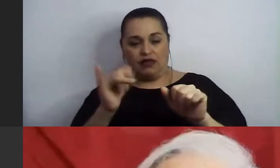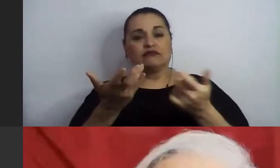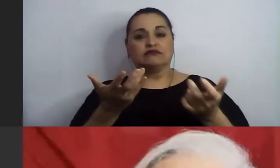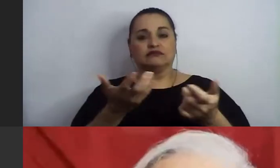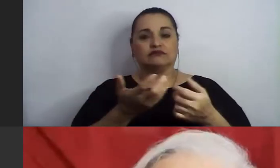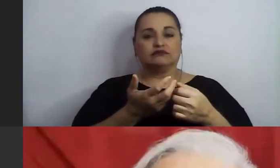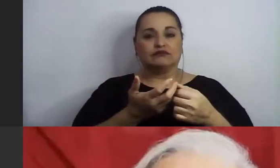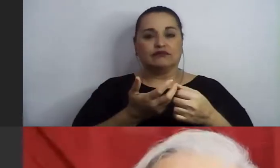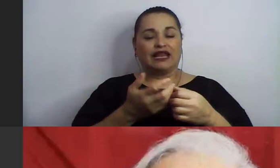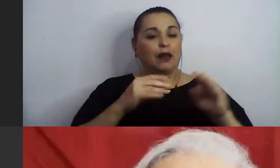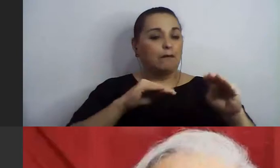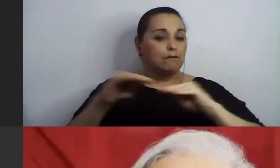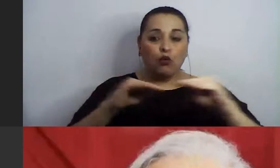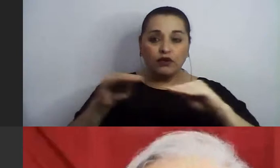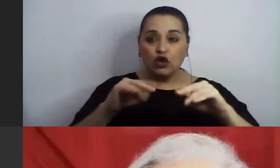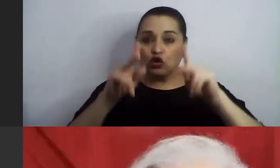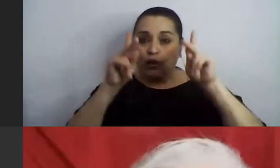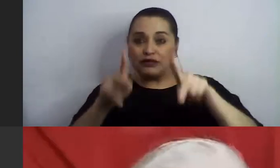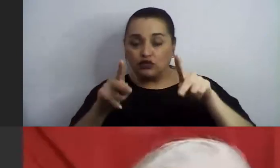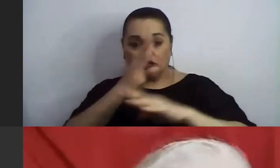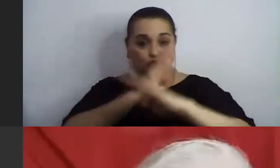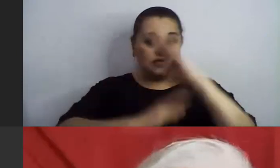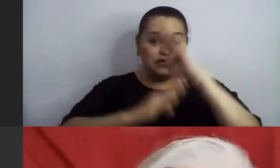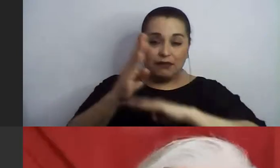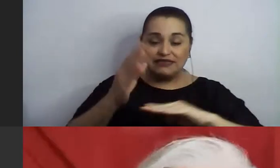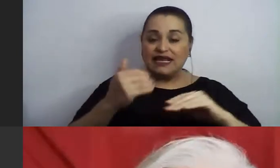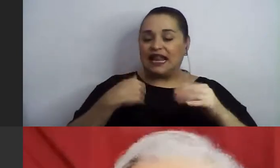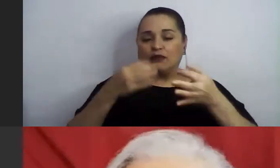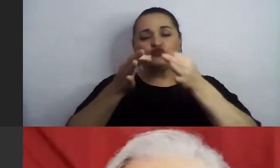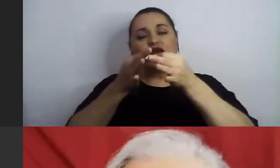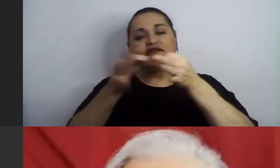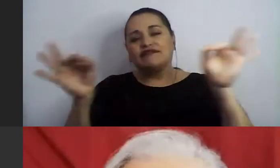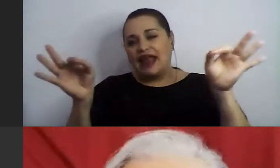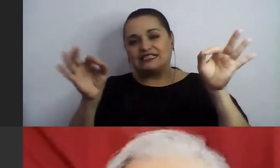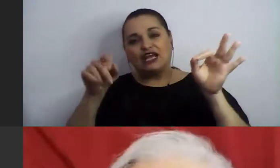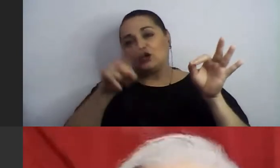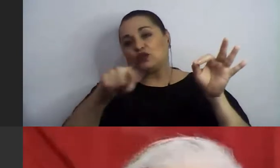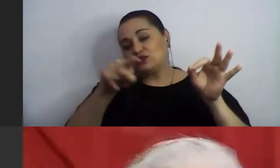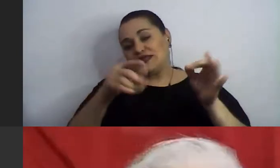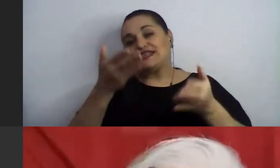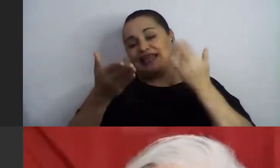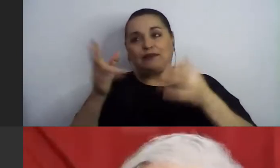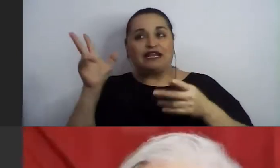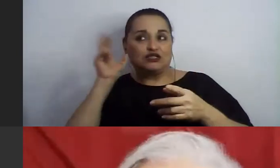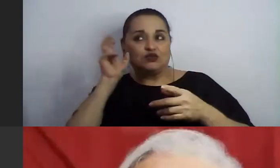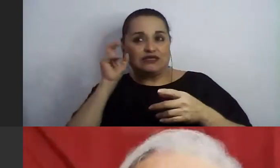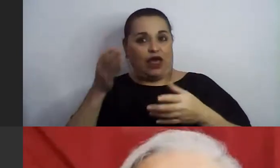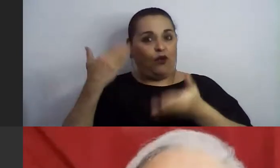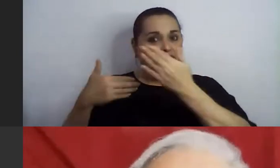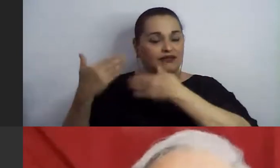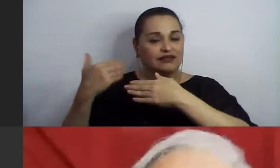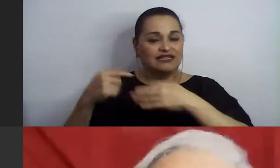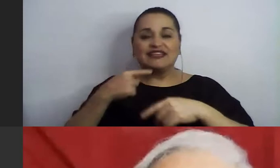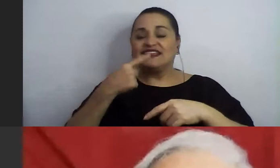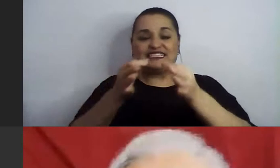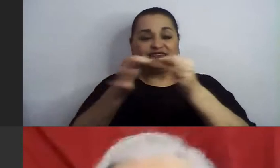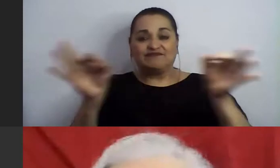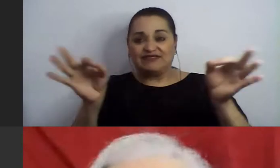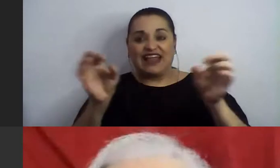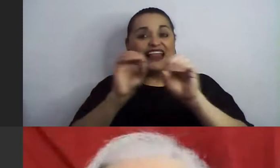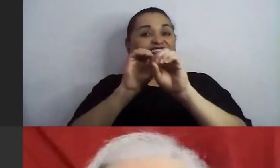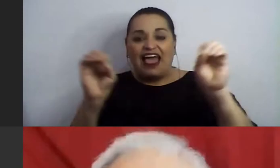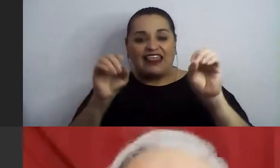En el movimiento de personas con discapacidad tenemos una frase que ustedes probablemente han escuchado ya que dice nada acerca